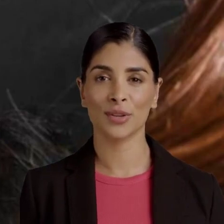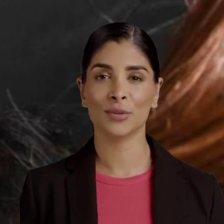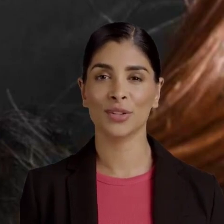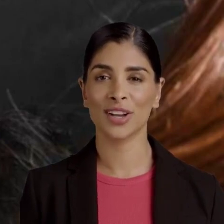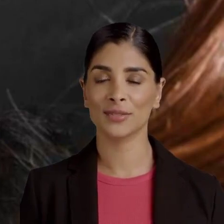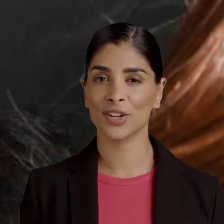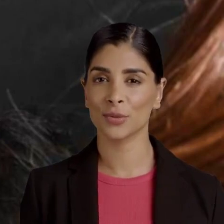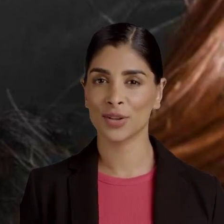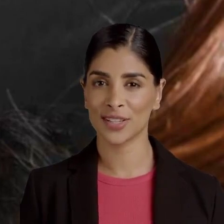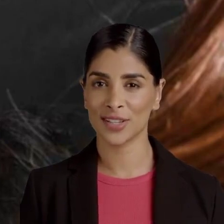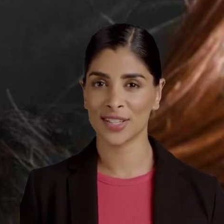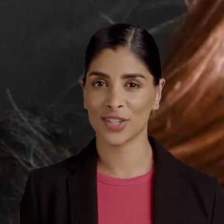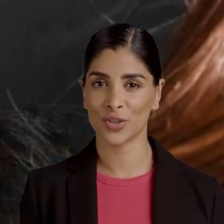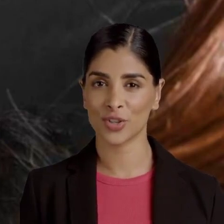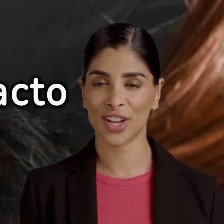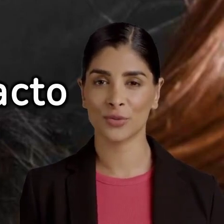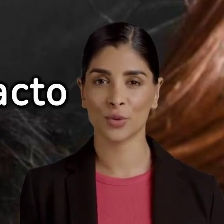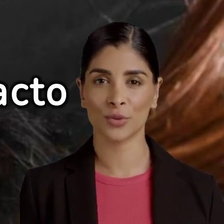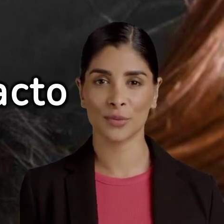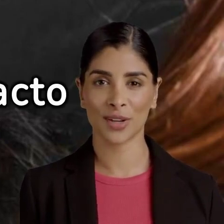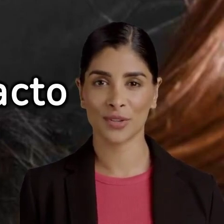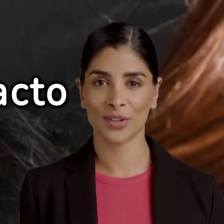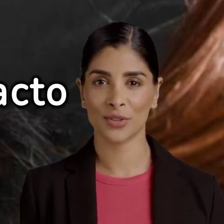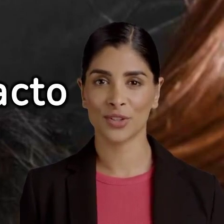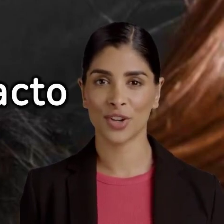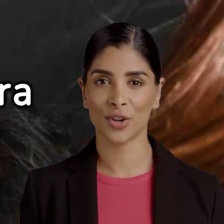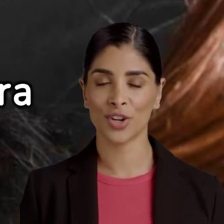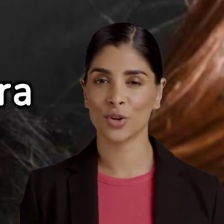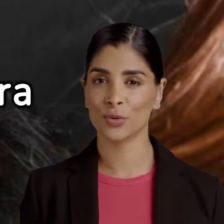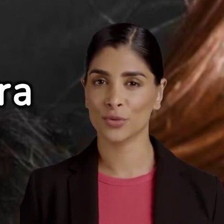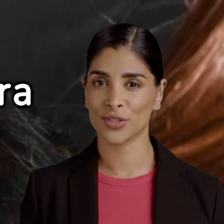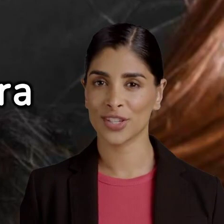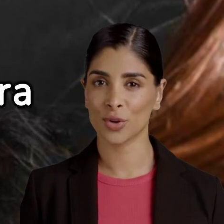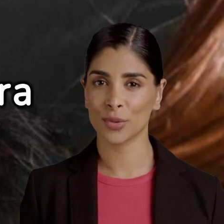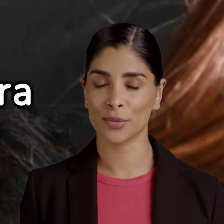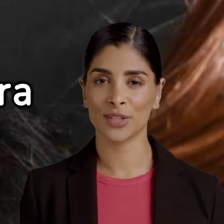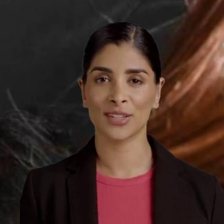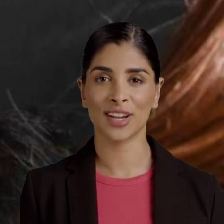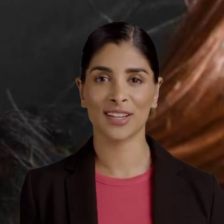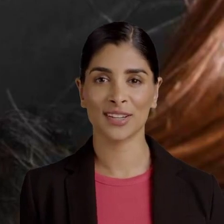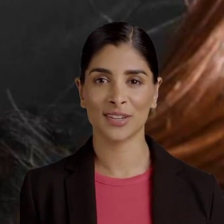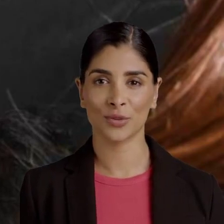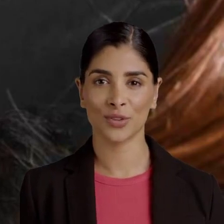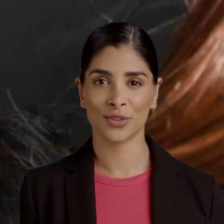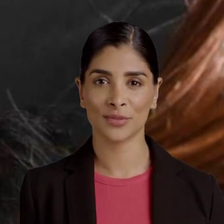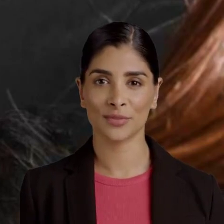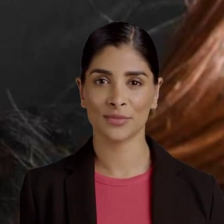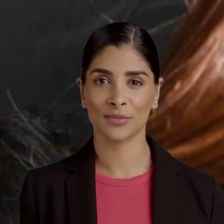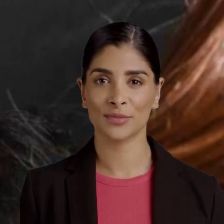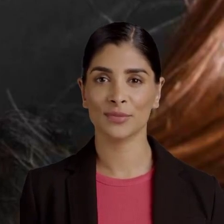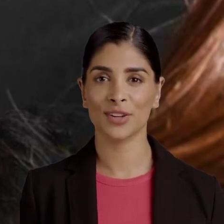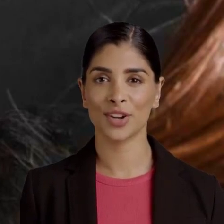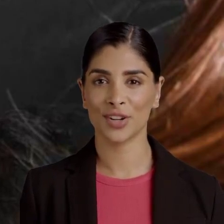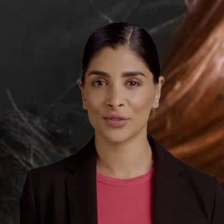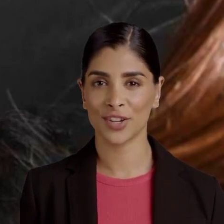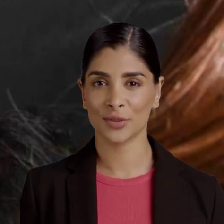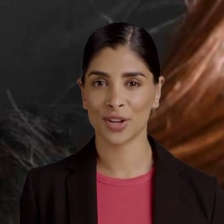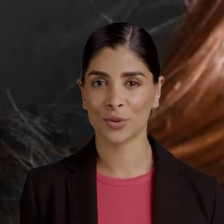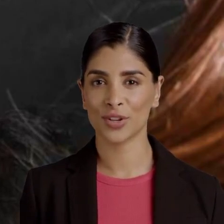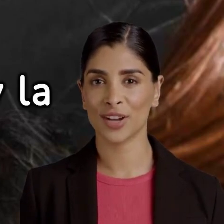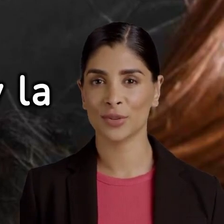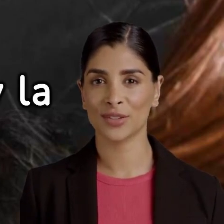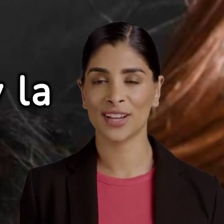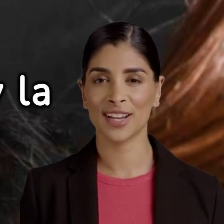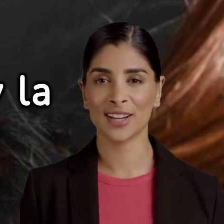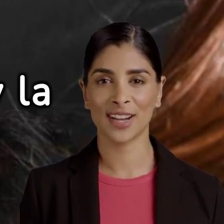privado de mi libertad tomé esta decisión ya que fue un impacto tanto psicológico como físico para mi estar en esta situación y con el fin de